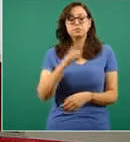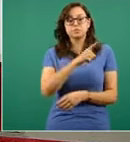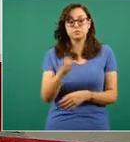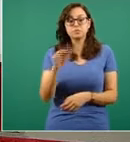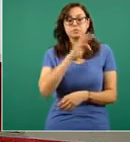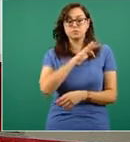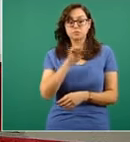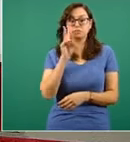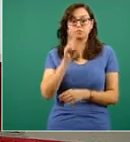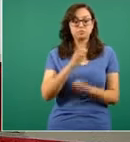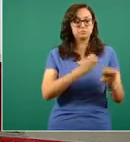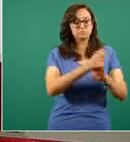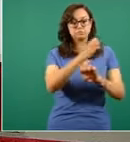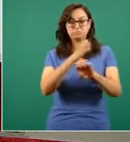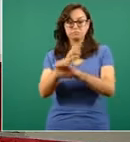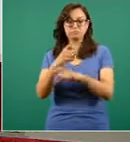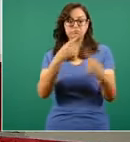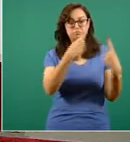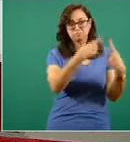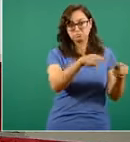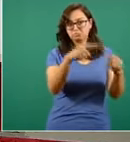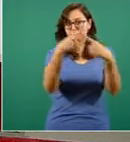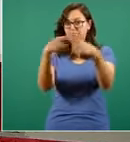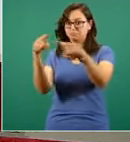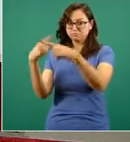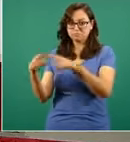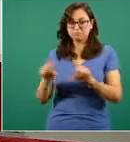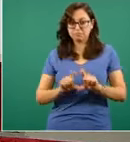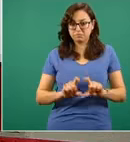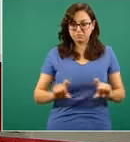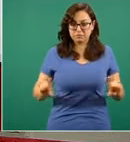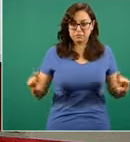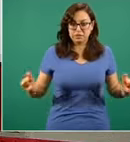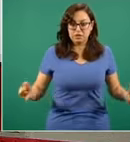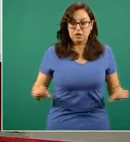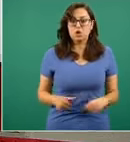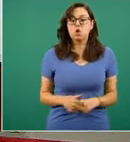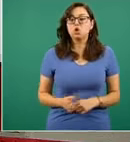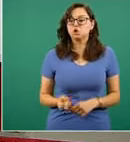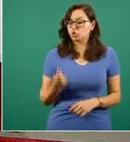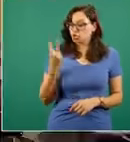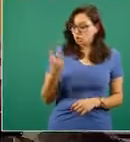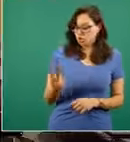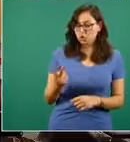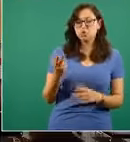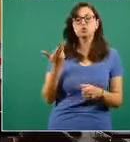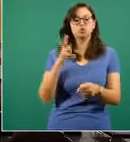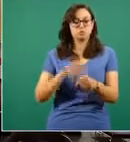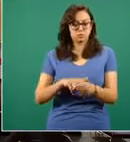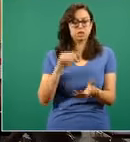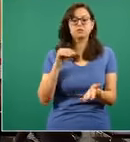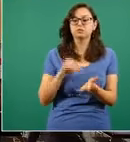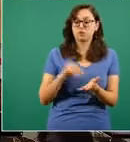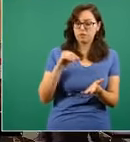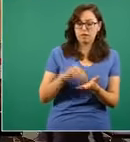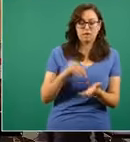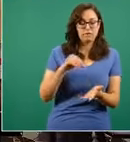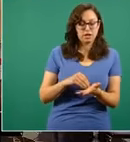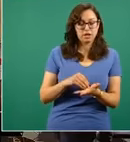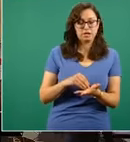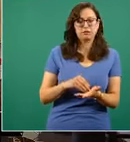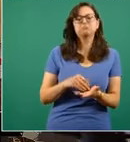identificar distribuidos en los cuadros correspondientes. Solamente 2 de ellos se reportan actualmente hospitalizados en